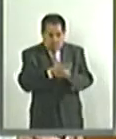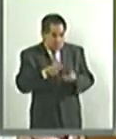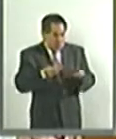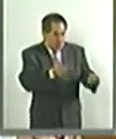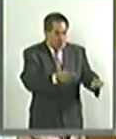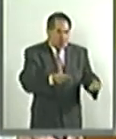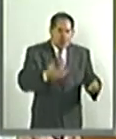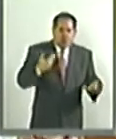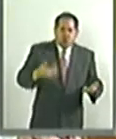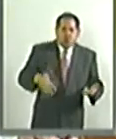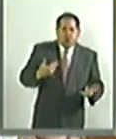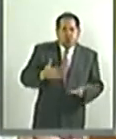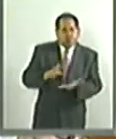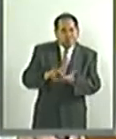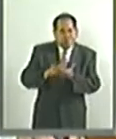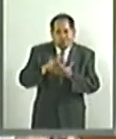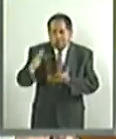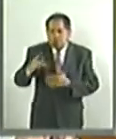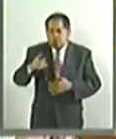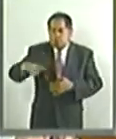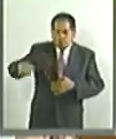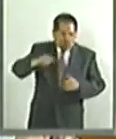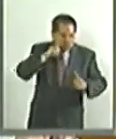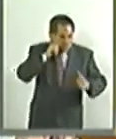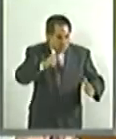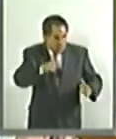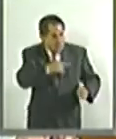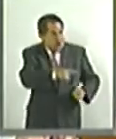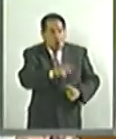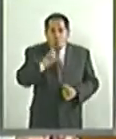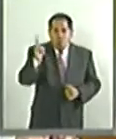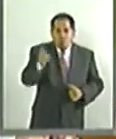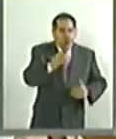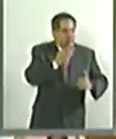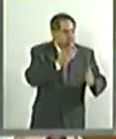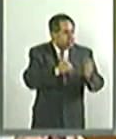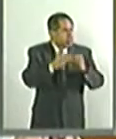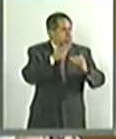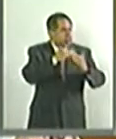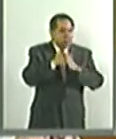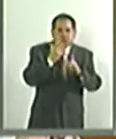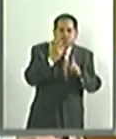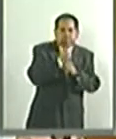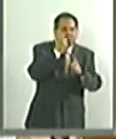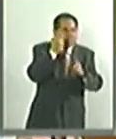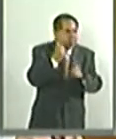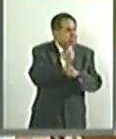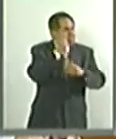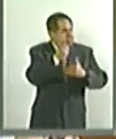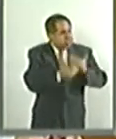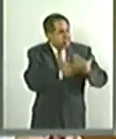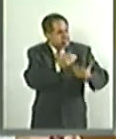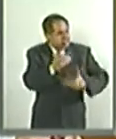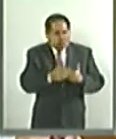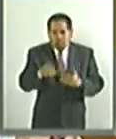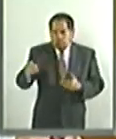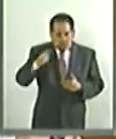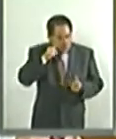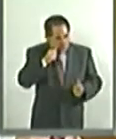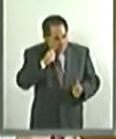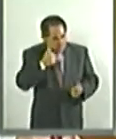Muchas gracias por estar atentos a los logros de la Universidad Nacional Autónoma de México.